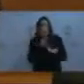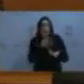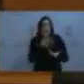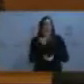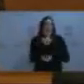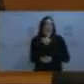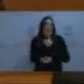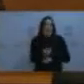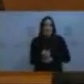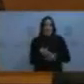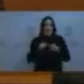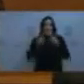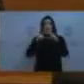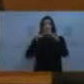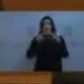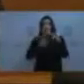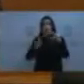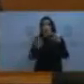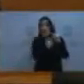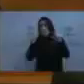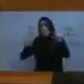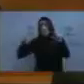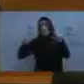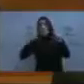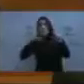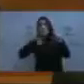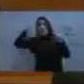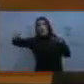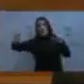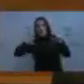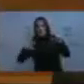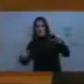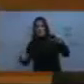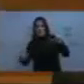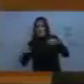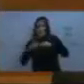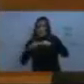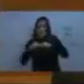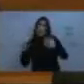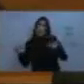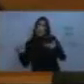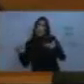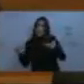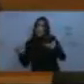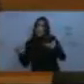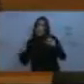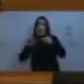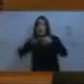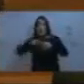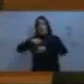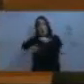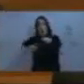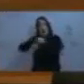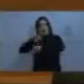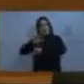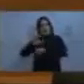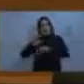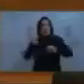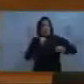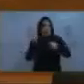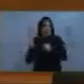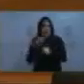repetidamente, luego esta fusión se realiza de forma encubierta, ¿no? Y en el área sexta se difumina o se disuelve en múltiples